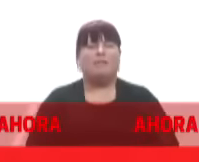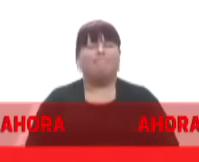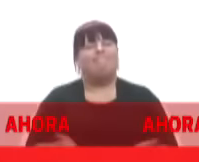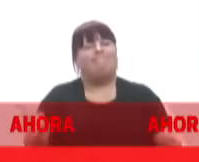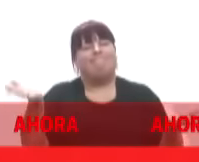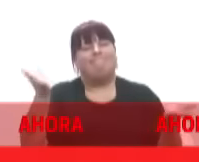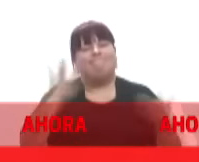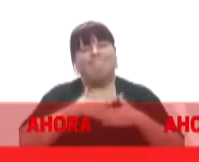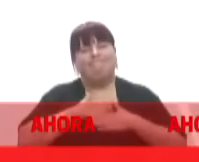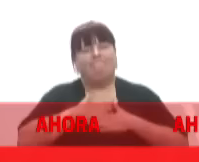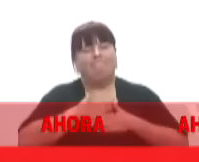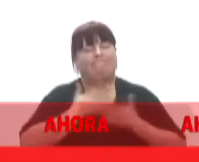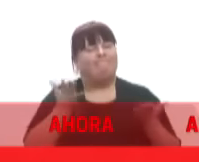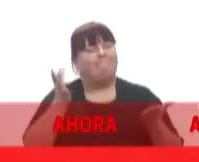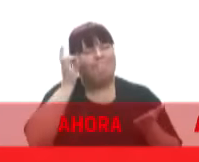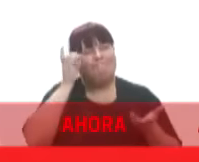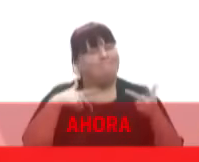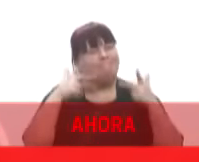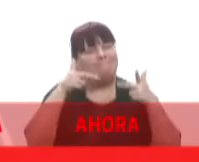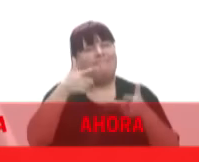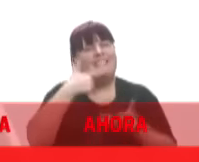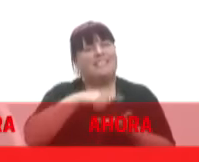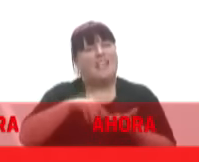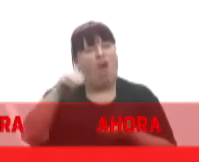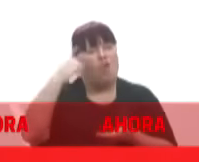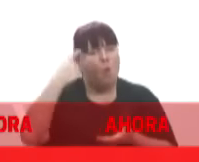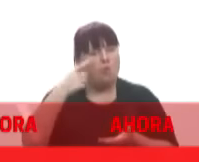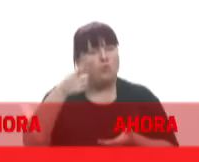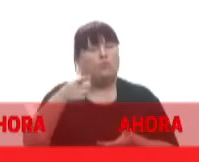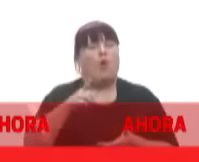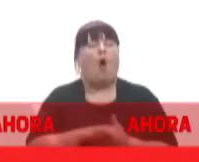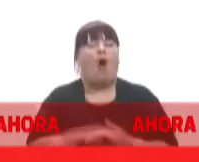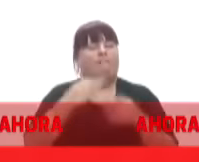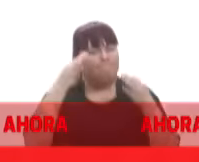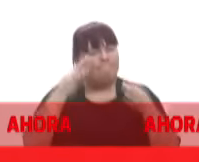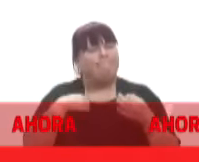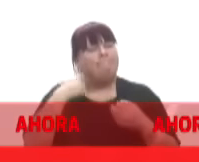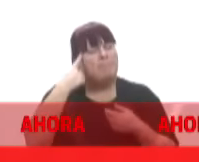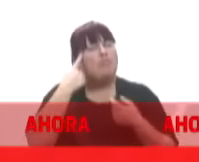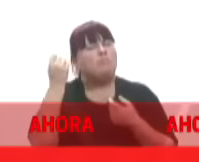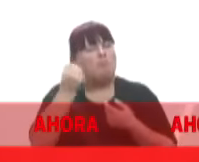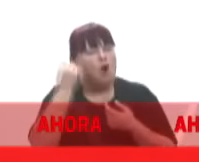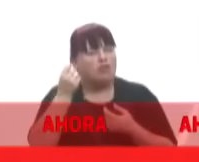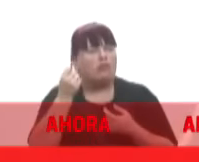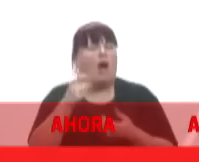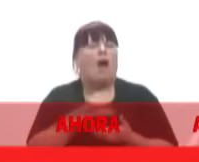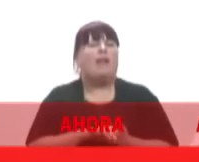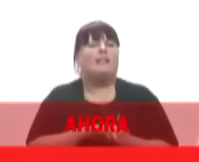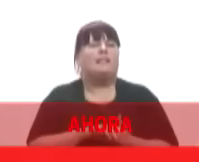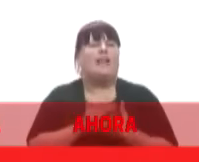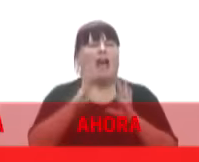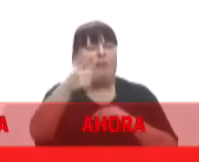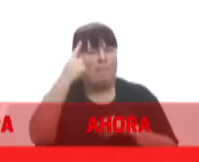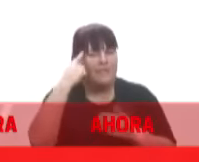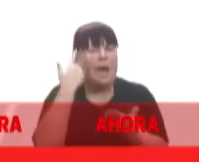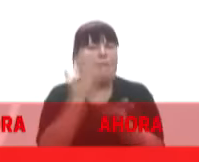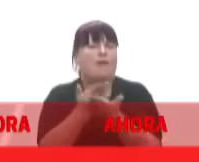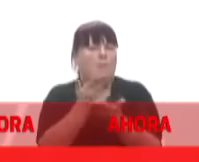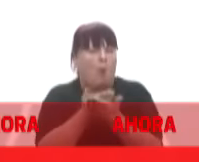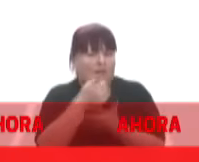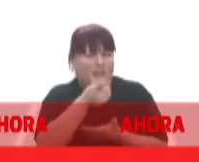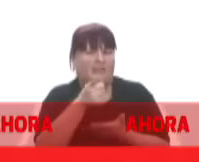Lamento transmitirle al senador Lustó que en realidad valoro desde el intelecto, la presentación que